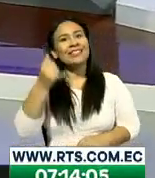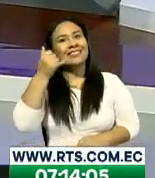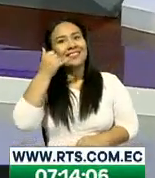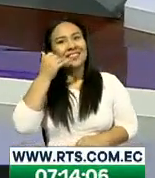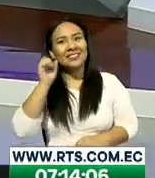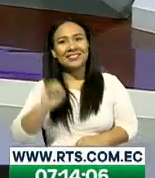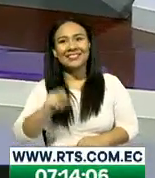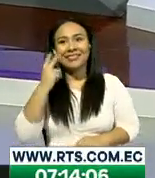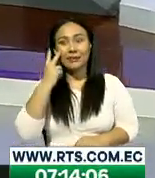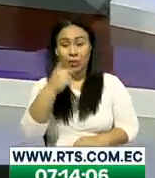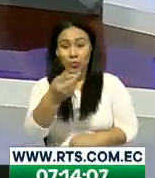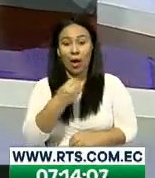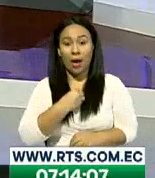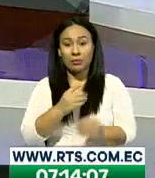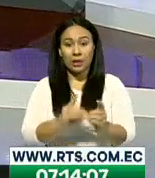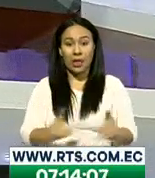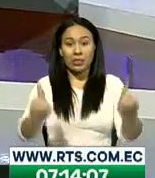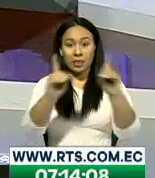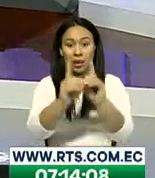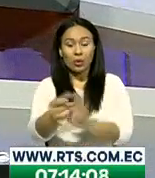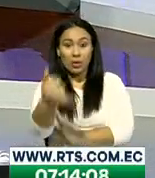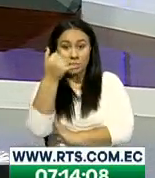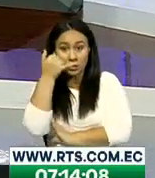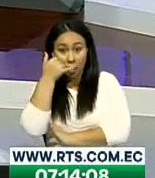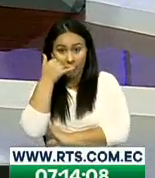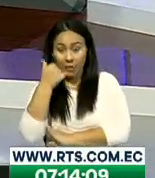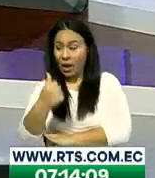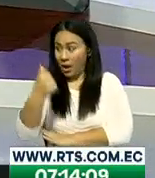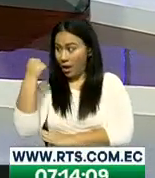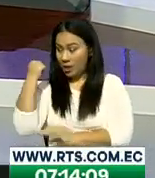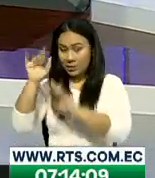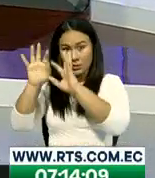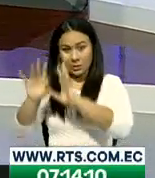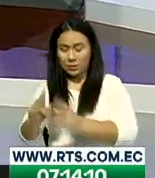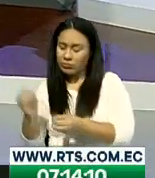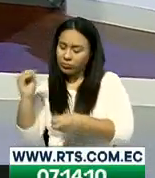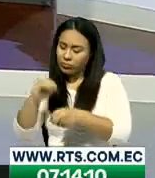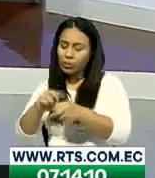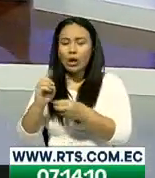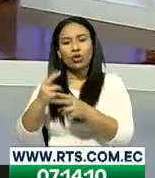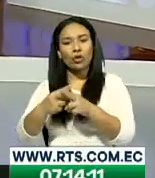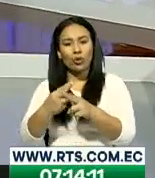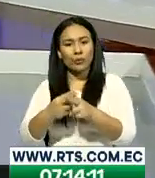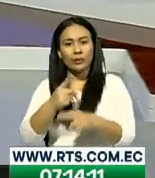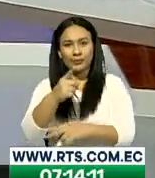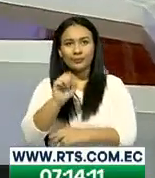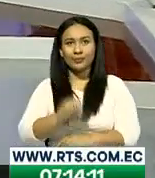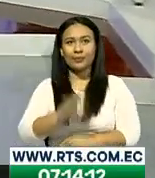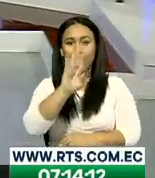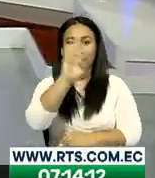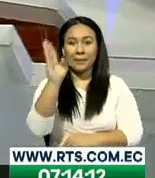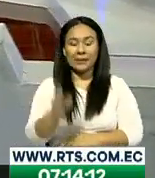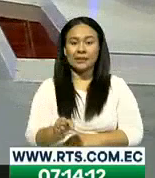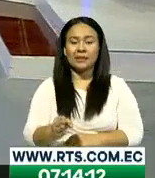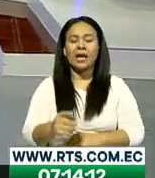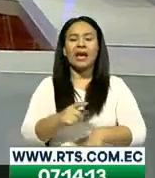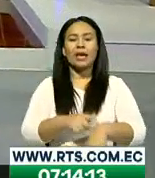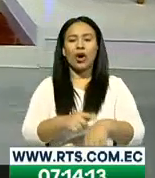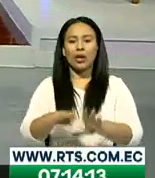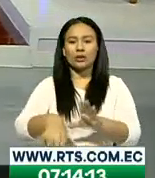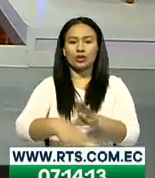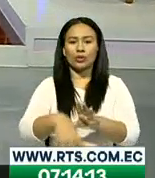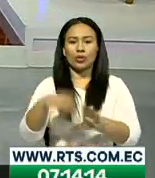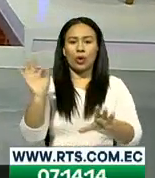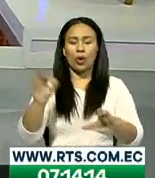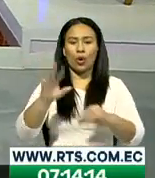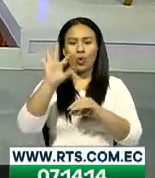4221-4229. De sus datos y automáticamente va a estar participando. Esta, la de Brasil, se irá en la noticia, en la